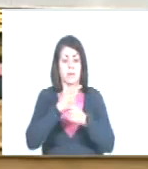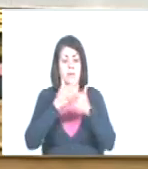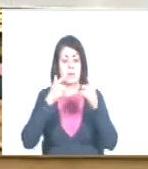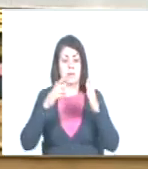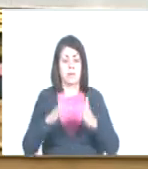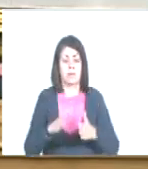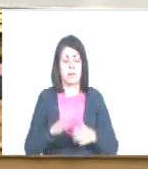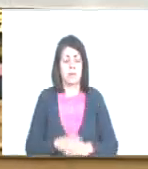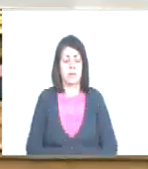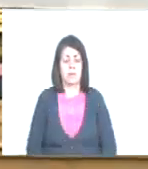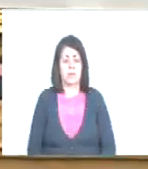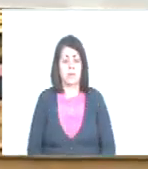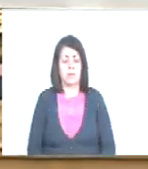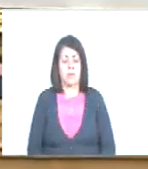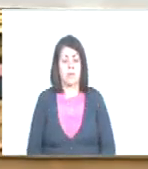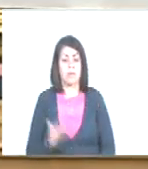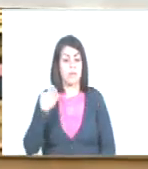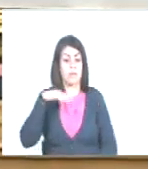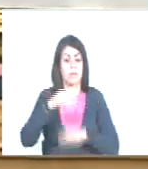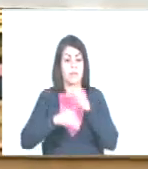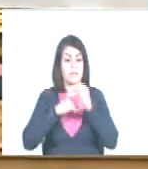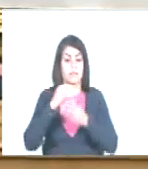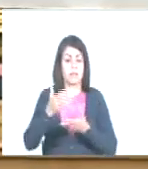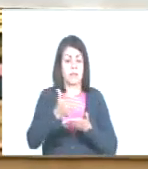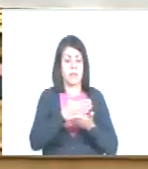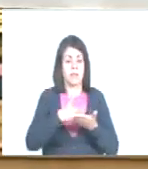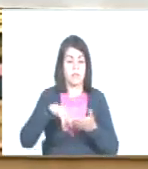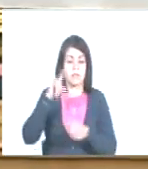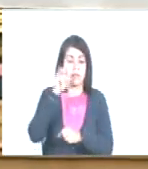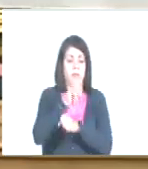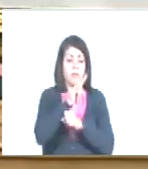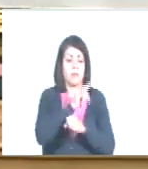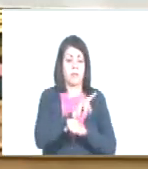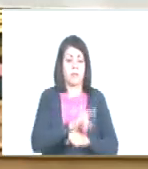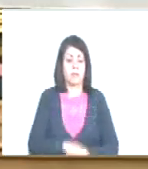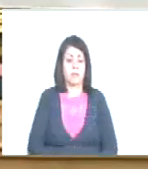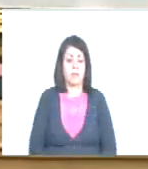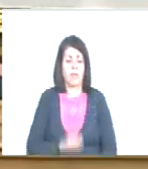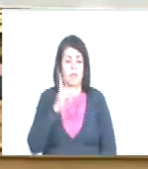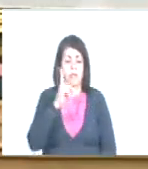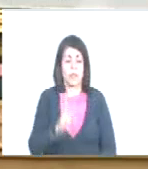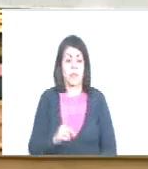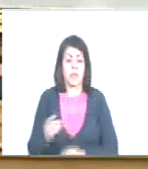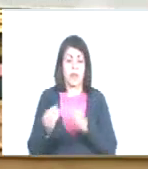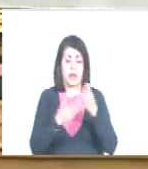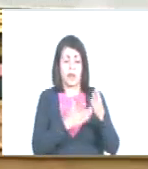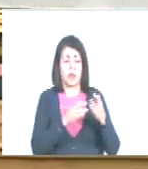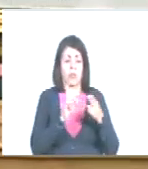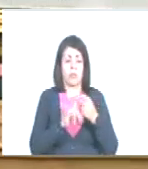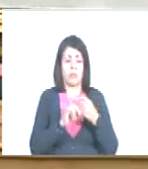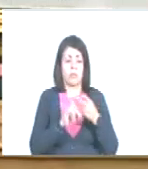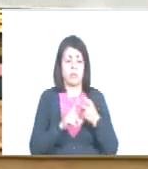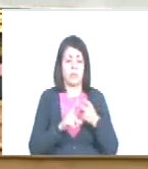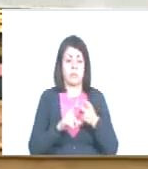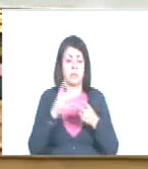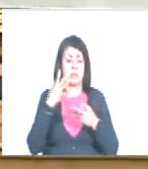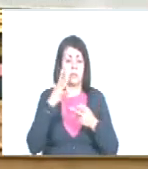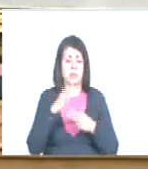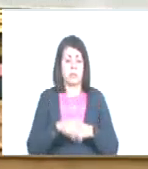libertador Simón Bolívar habían sido traicionados. Y debieron pasar